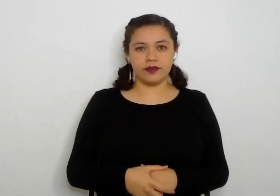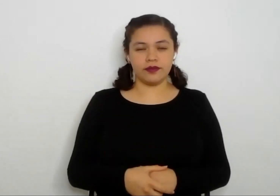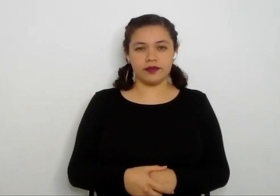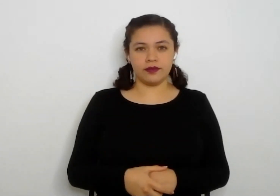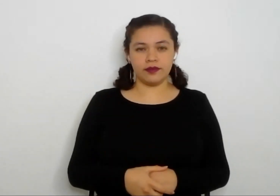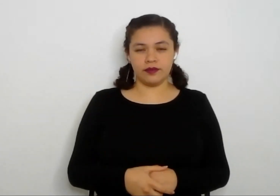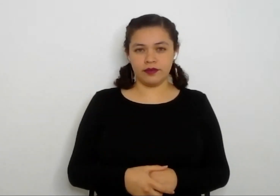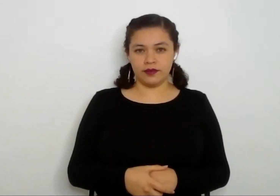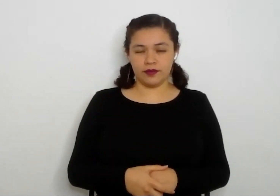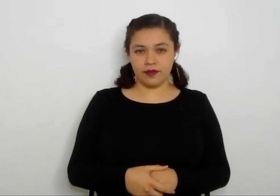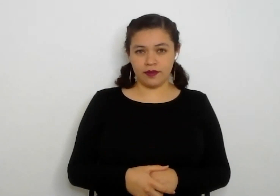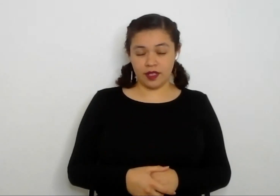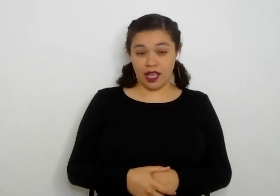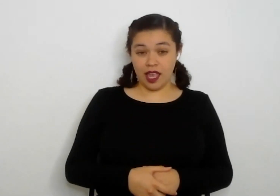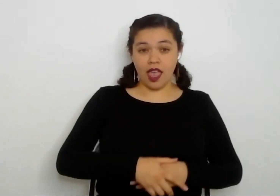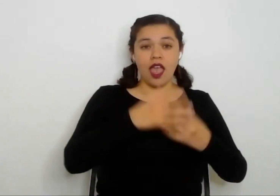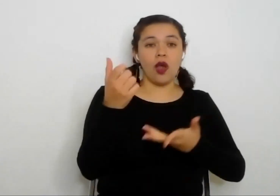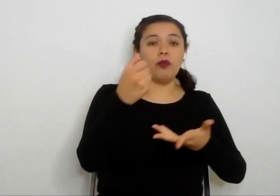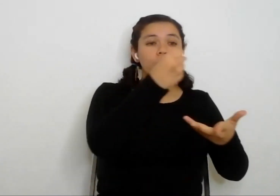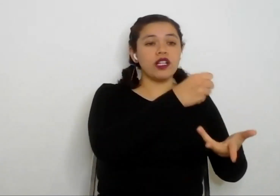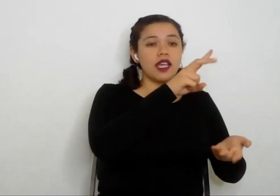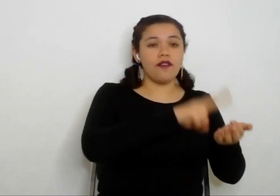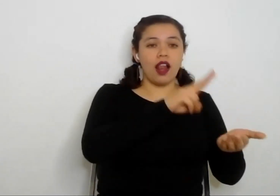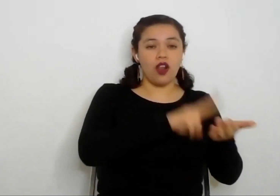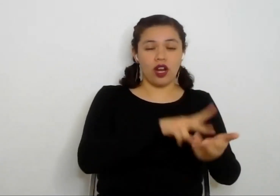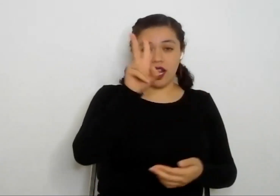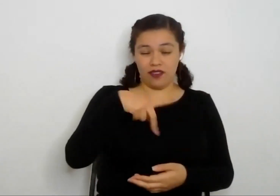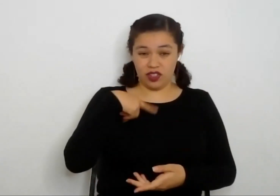¿Es seguro invertir en bolsa de valores?